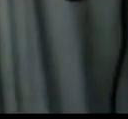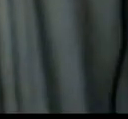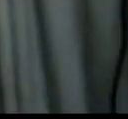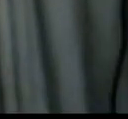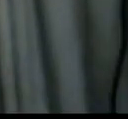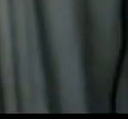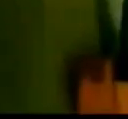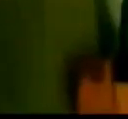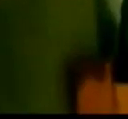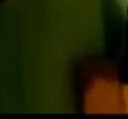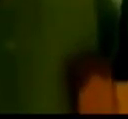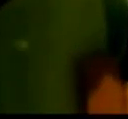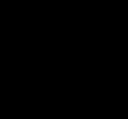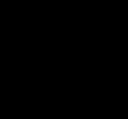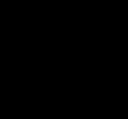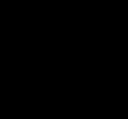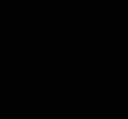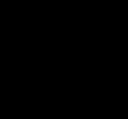él